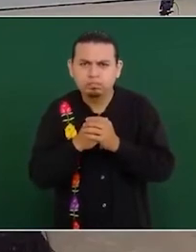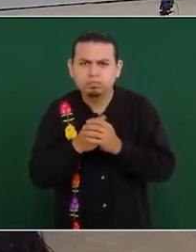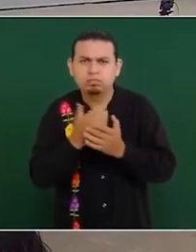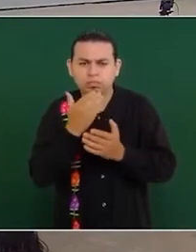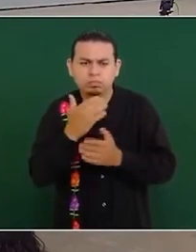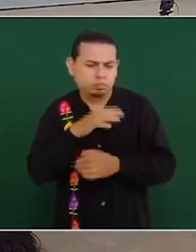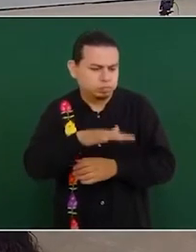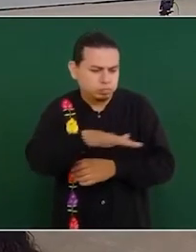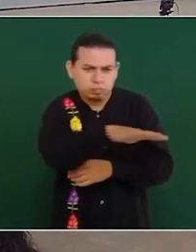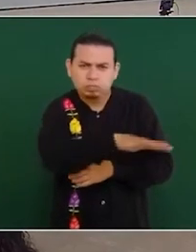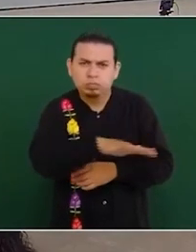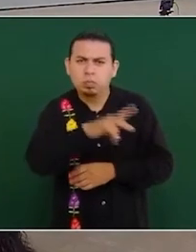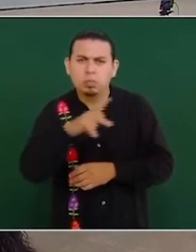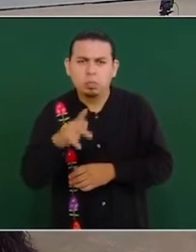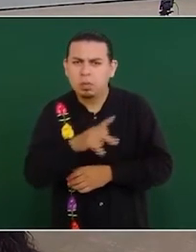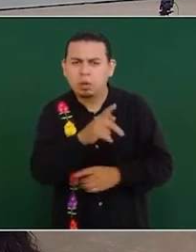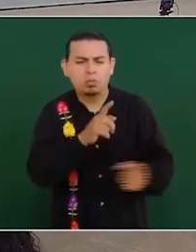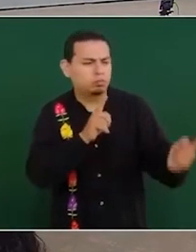representados.